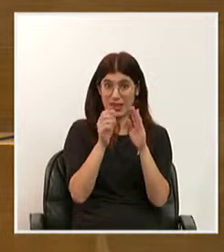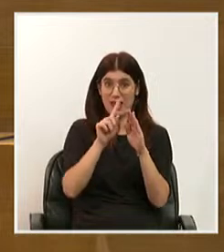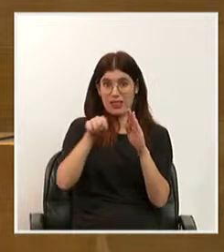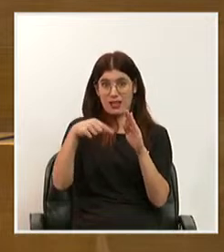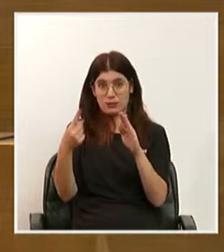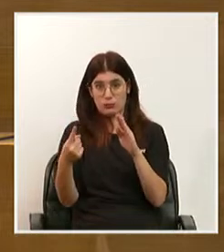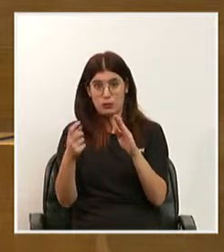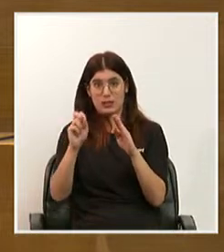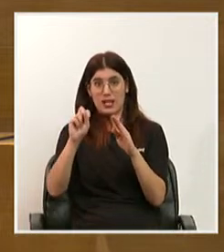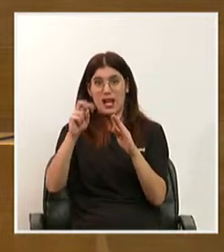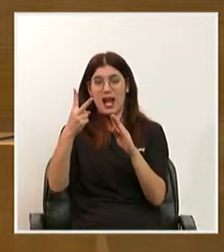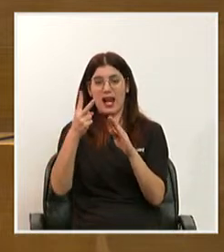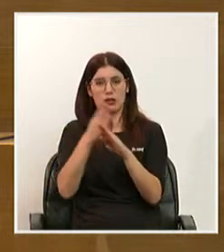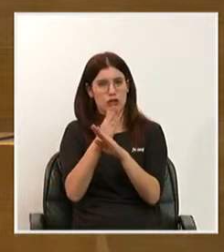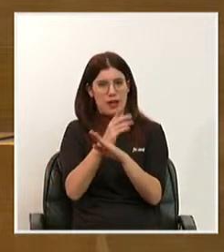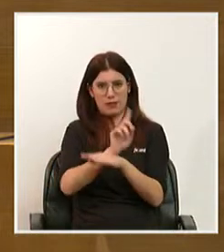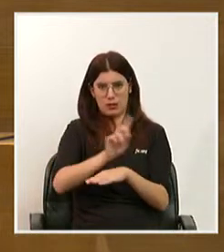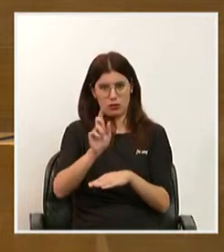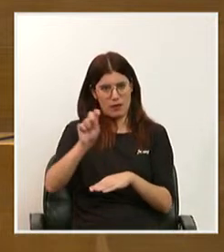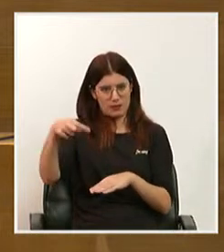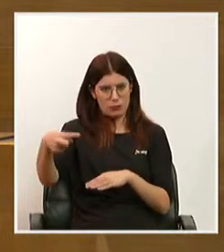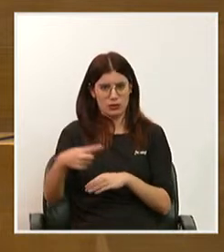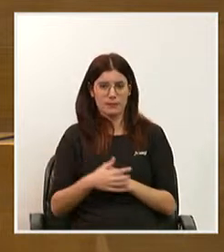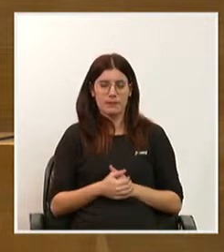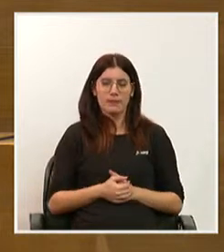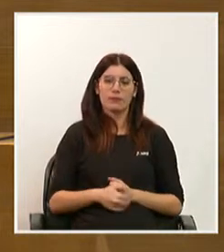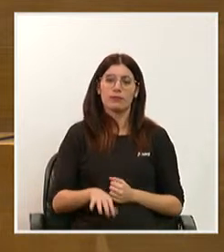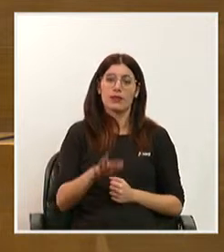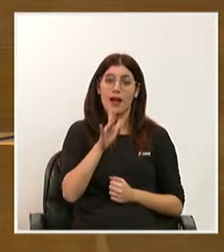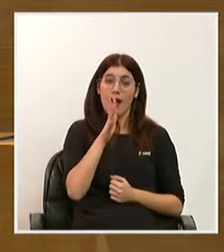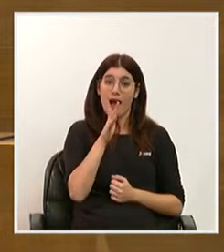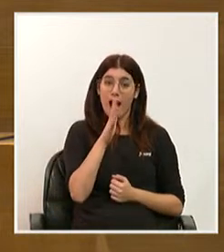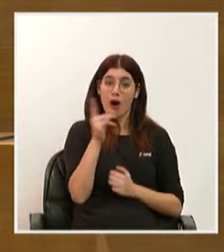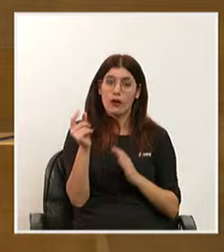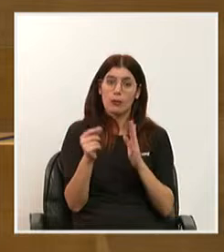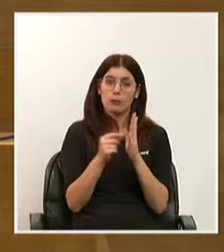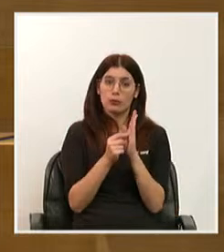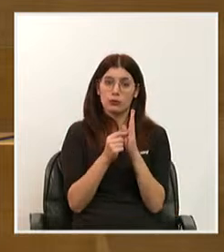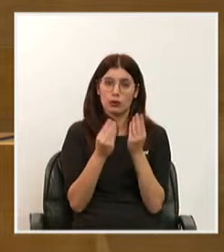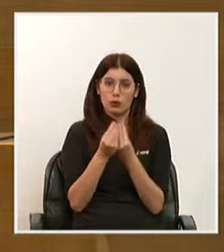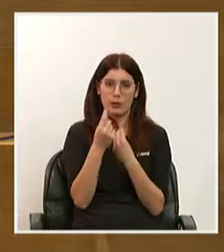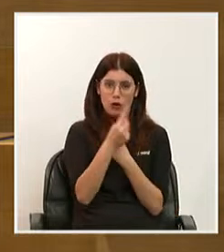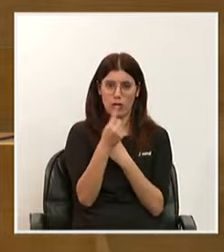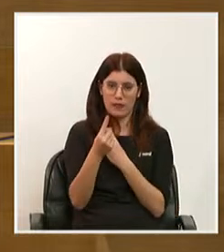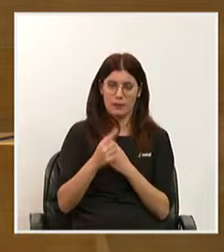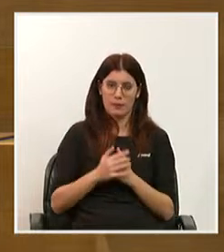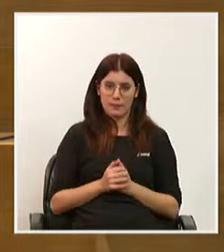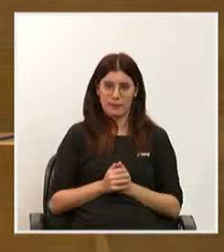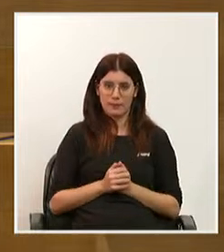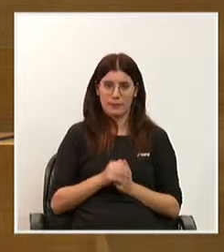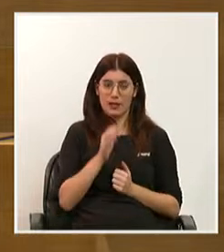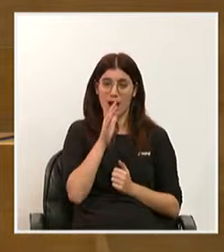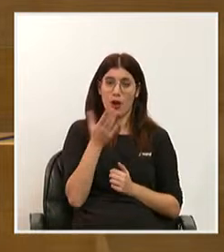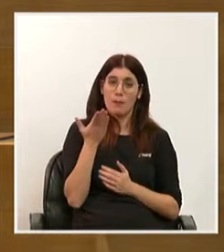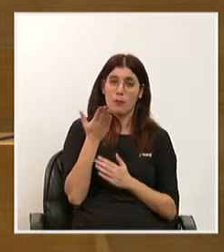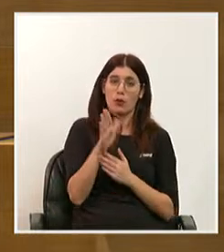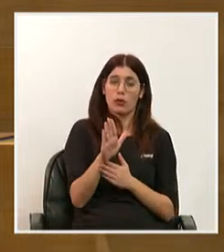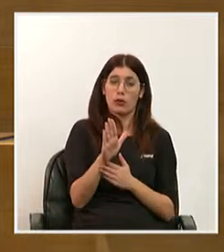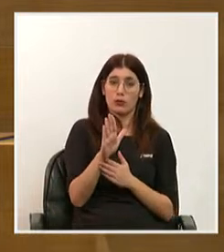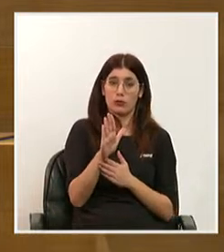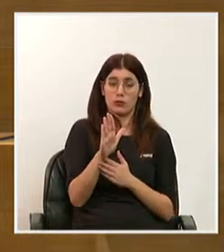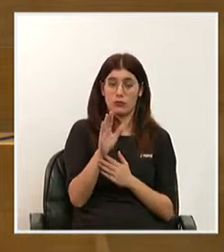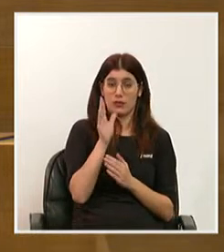las dos pasamos ahora al punto 11 moción subsiguiente a la